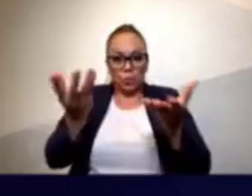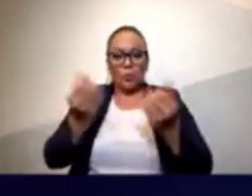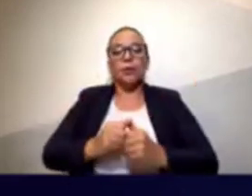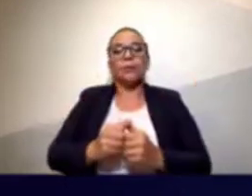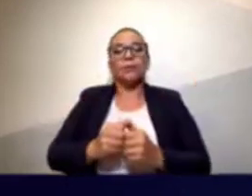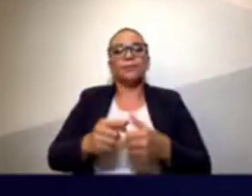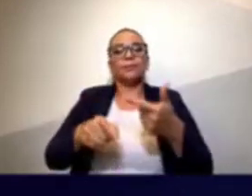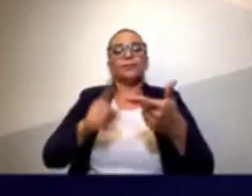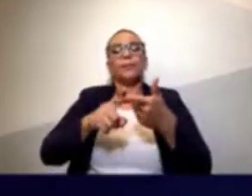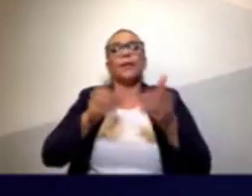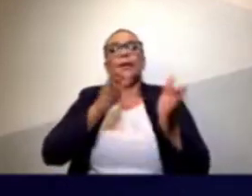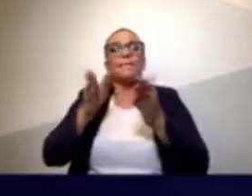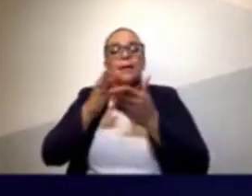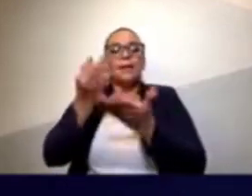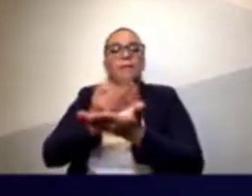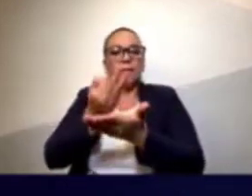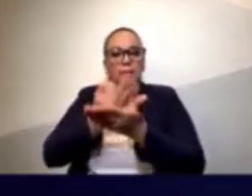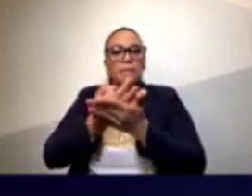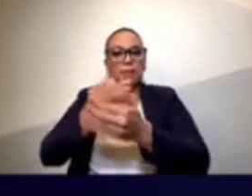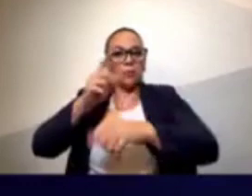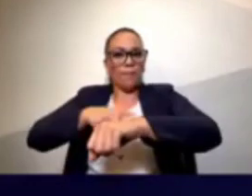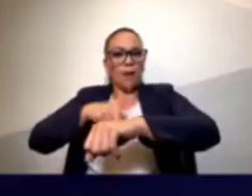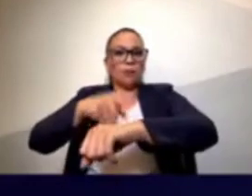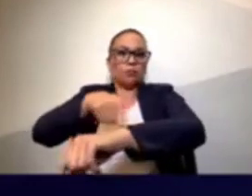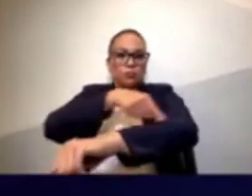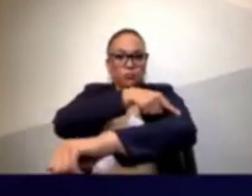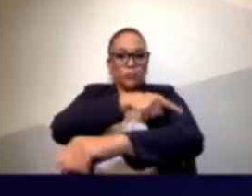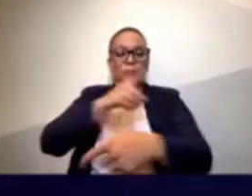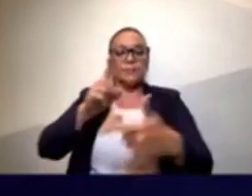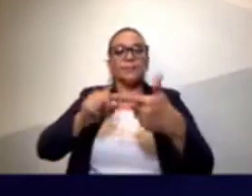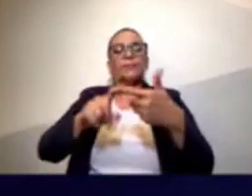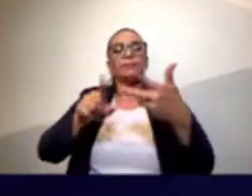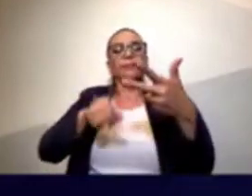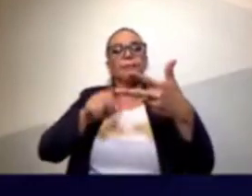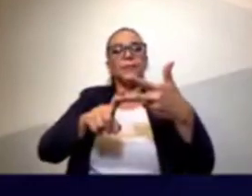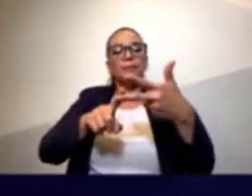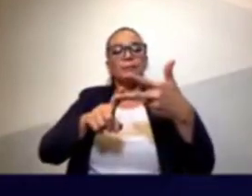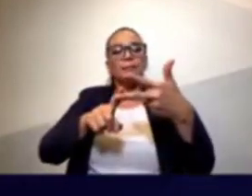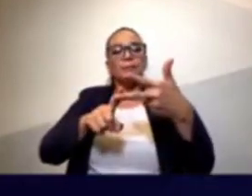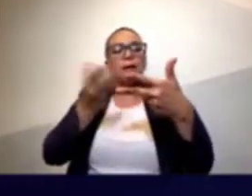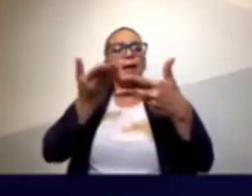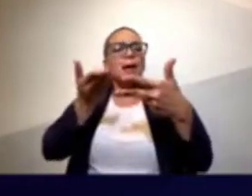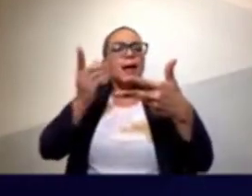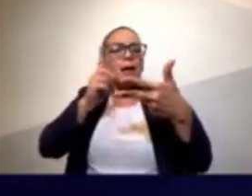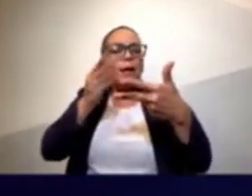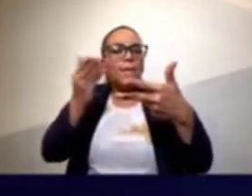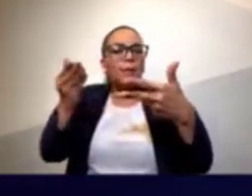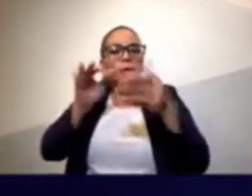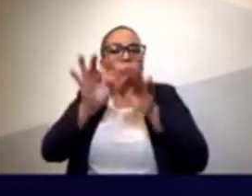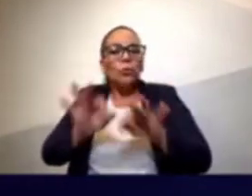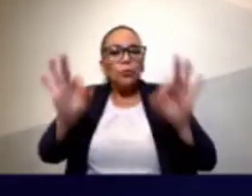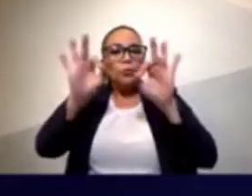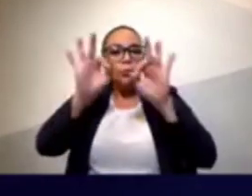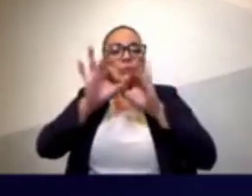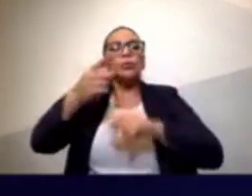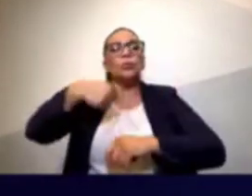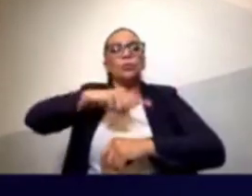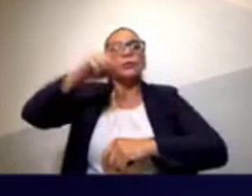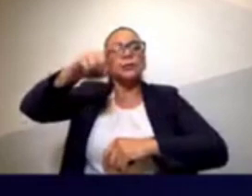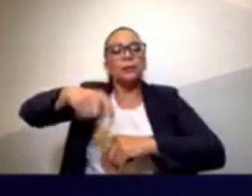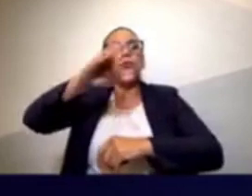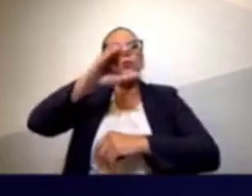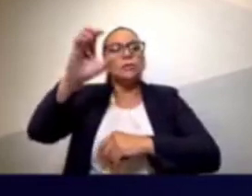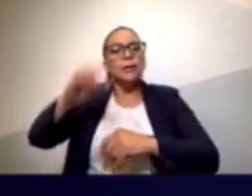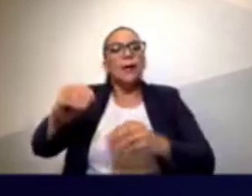El plan de financiamiento de largo plazo. Y tal vez el elemento fundamental, necesitamos una Costa Rica